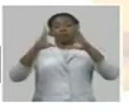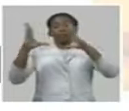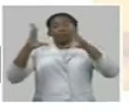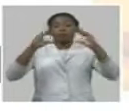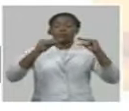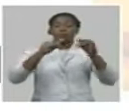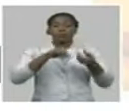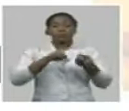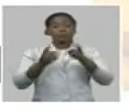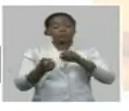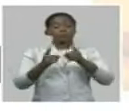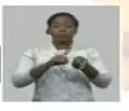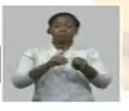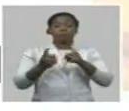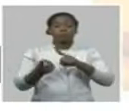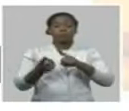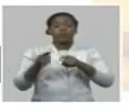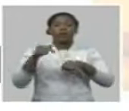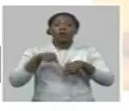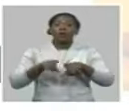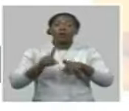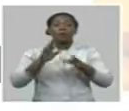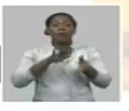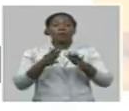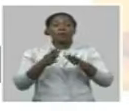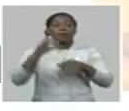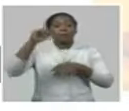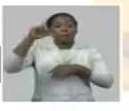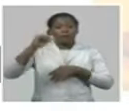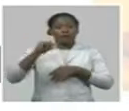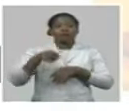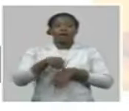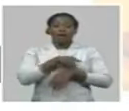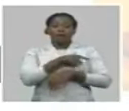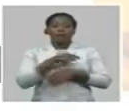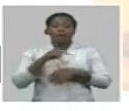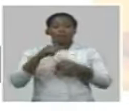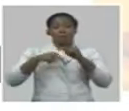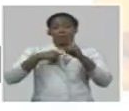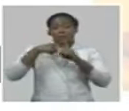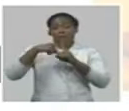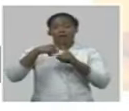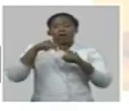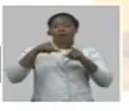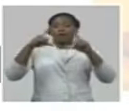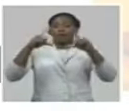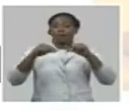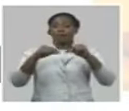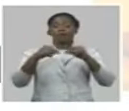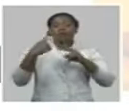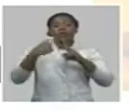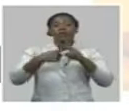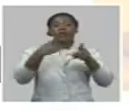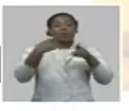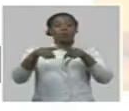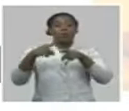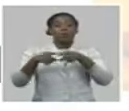por la noche o que tengan menos horas de servicios que lo que tenía anteriormente y abastecido por pipa